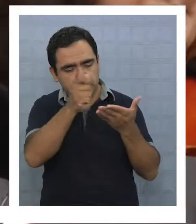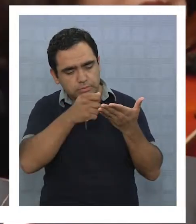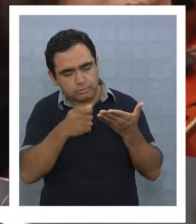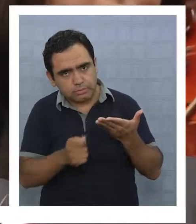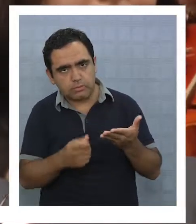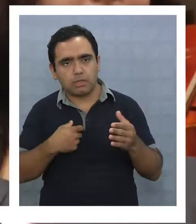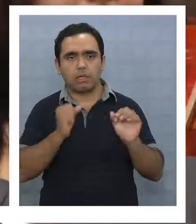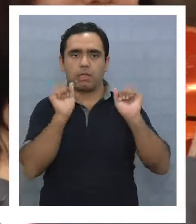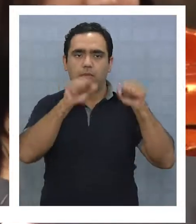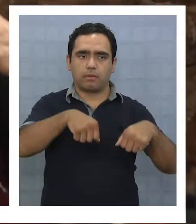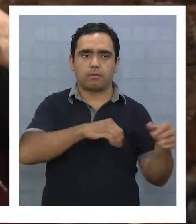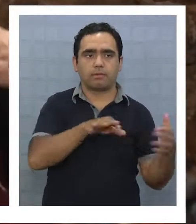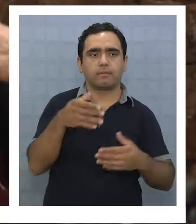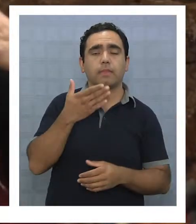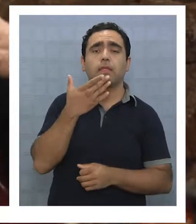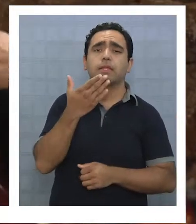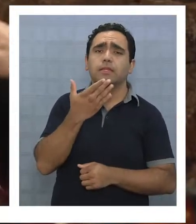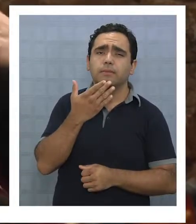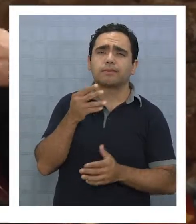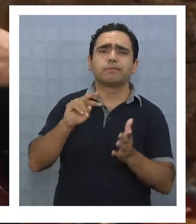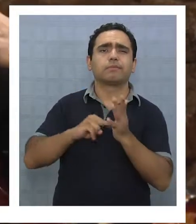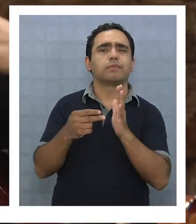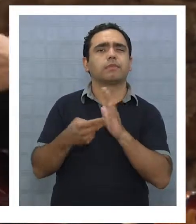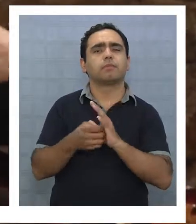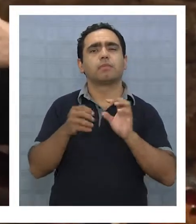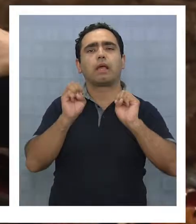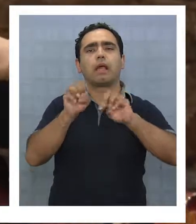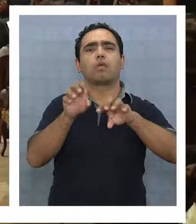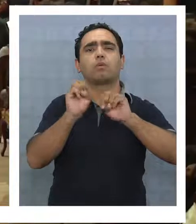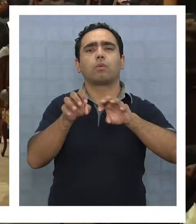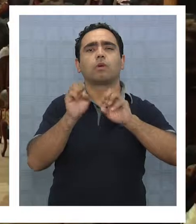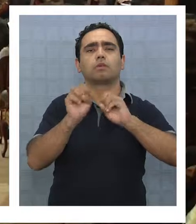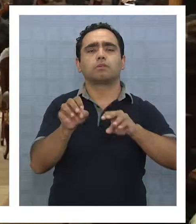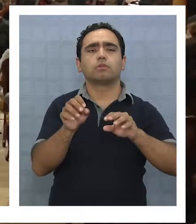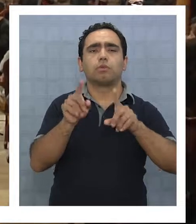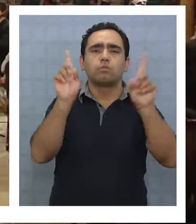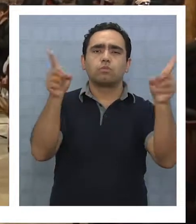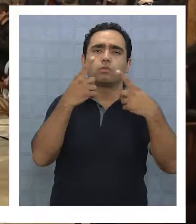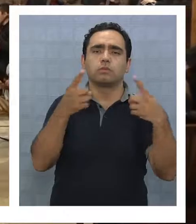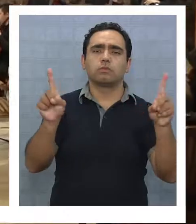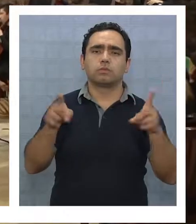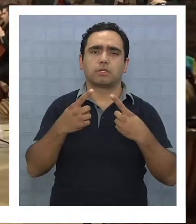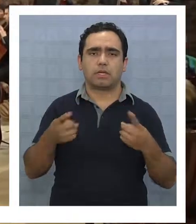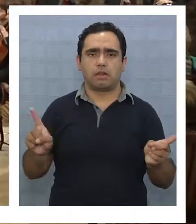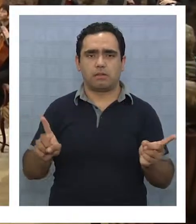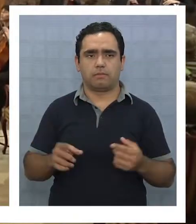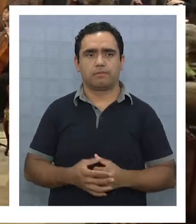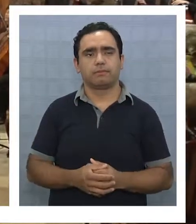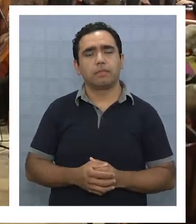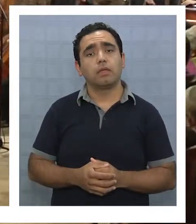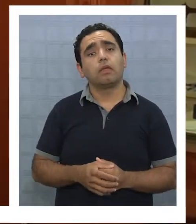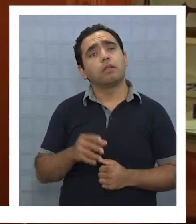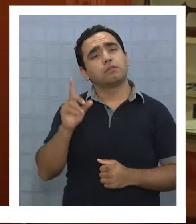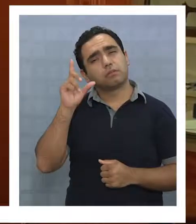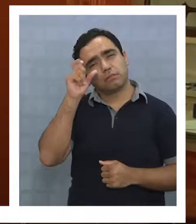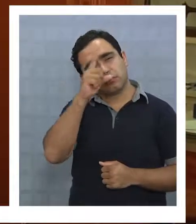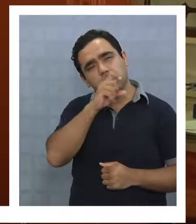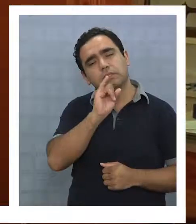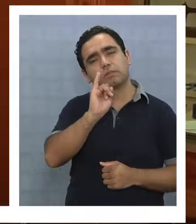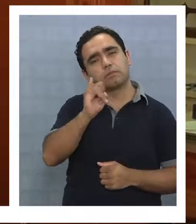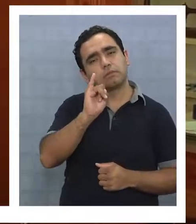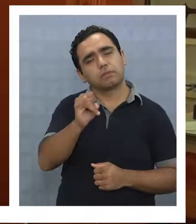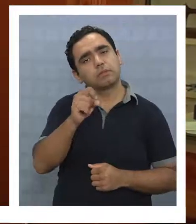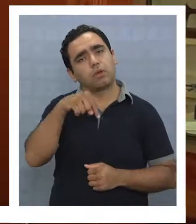señalan también problemas por la educación musical. Es bastante complejo el asunto, primeramente,